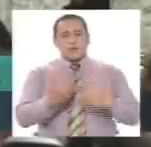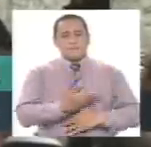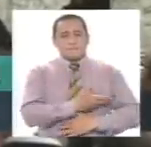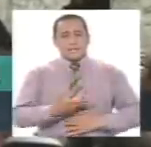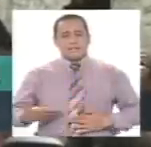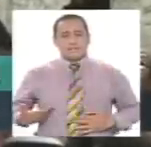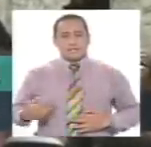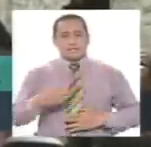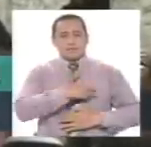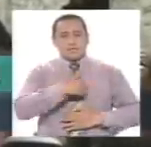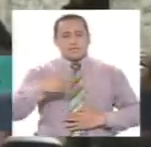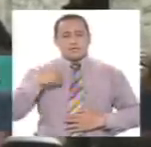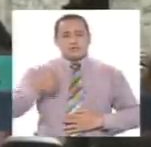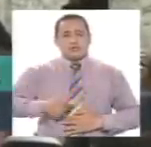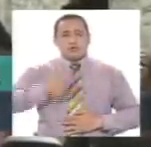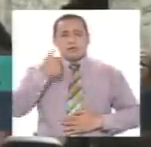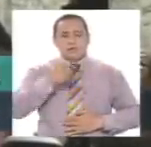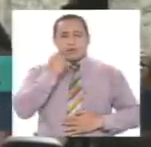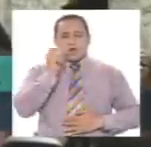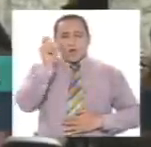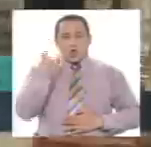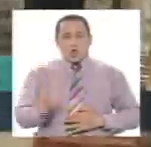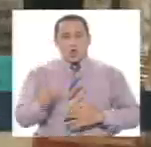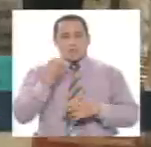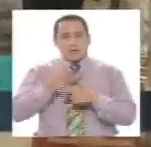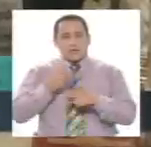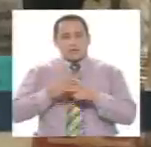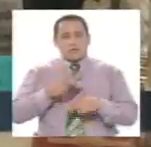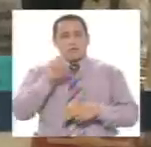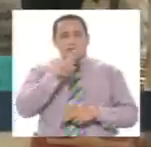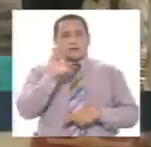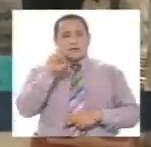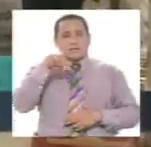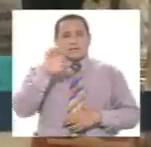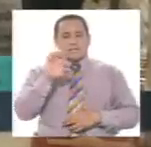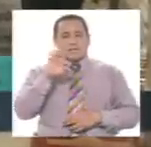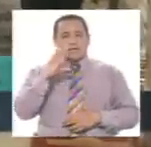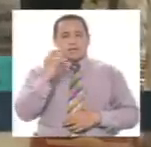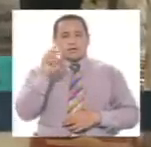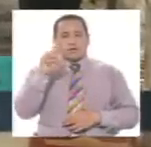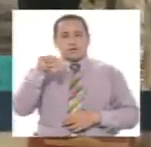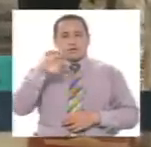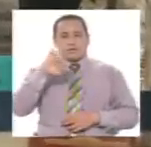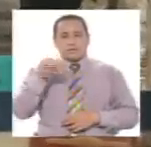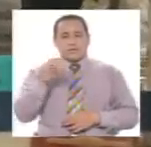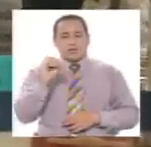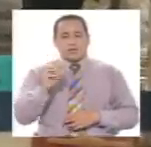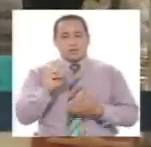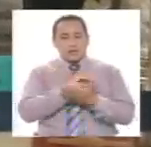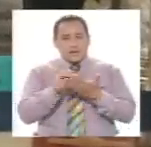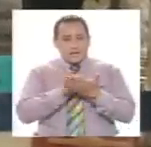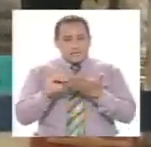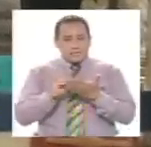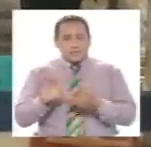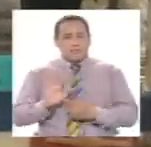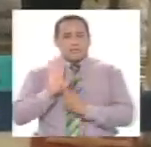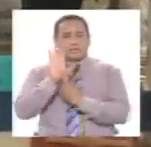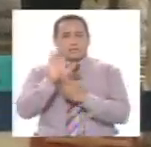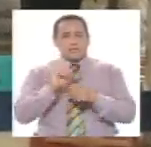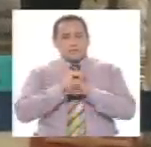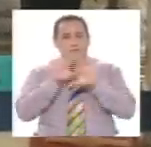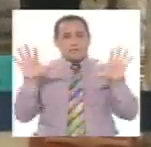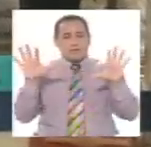del Consejo de Ministros al señor René Helbert Cornejo Díaz. Regístrese, comuníquese y